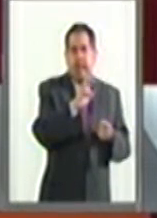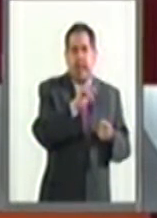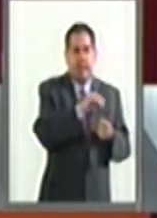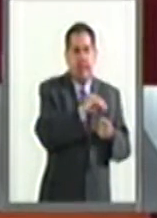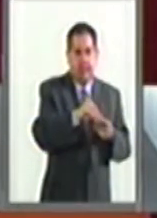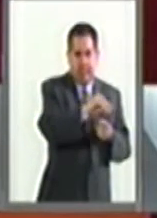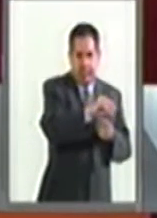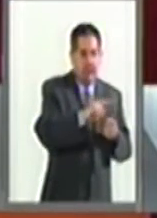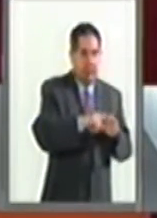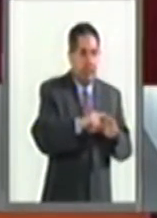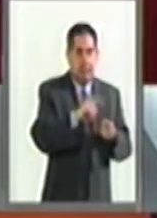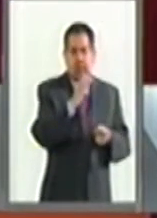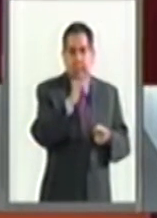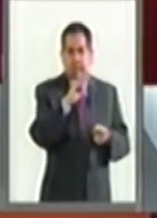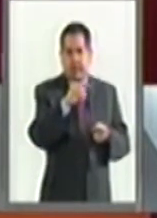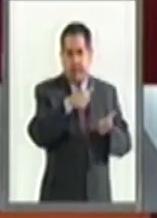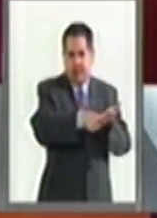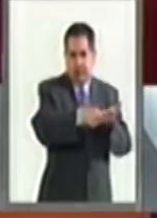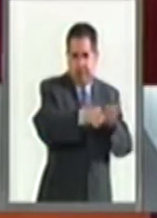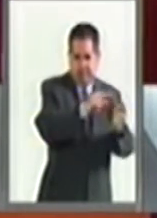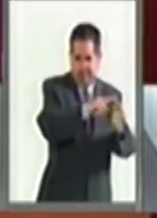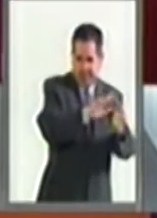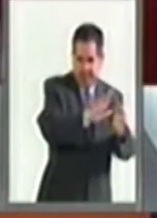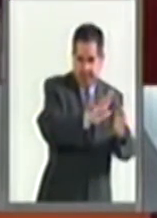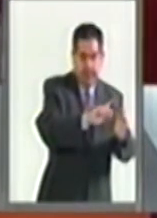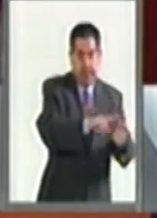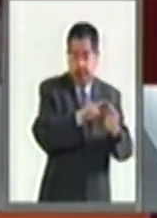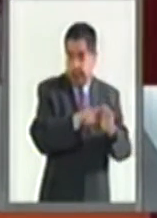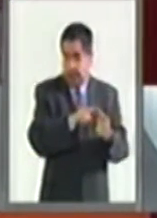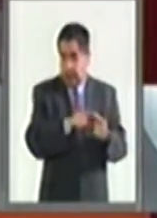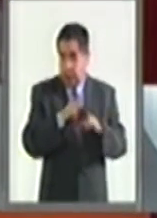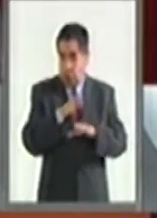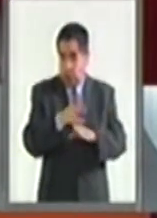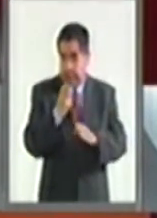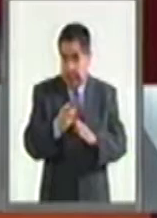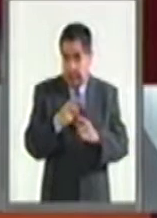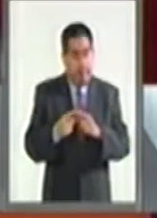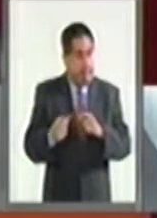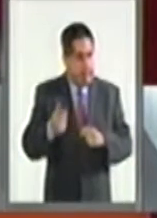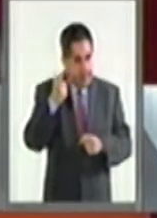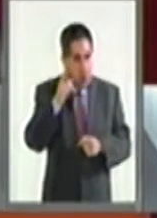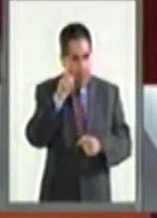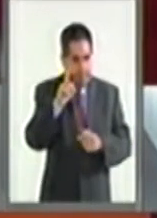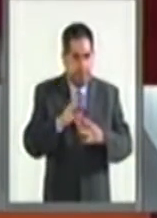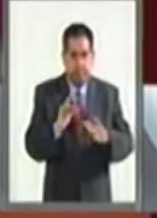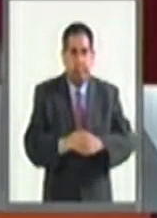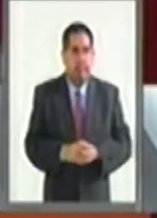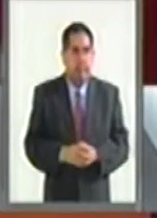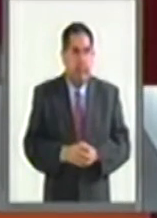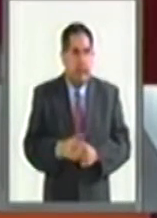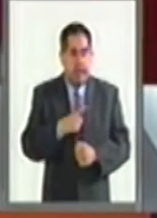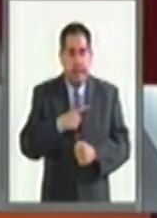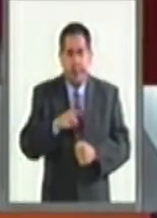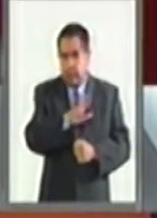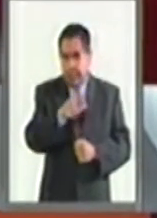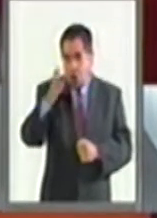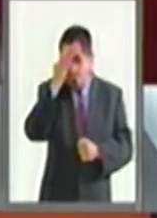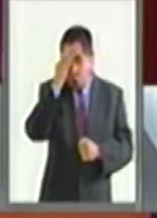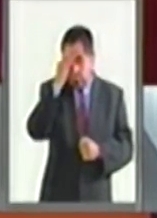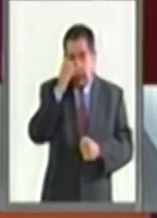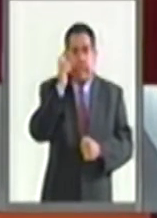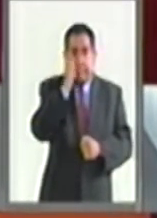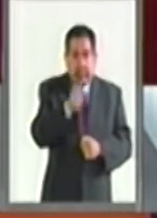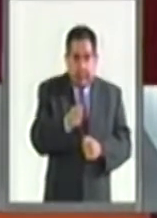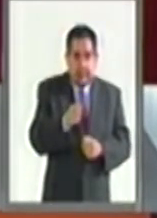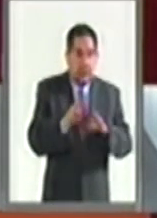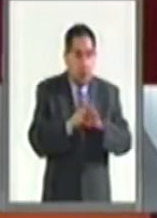civil. Frente a este dictamen, en primer lugar, se debe de reconocer la